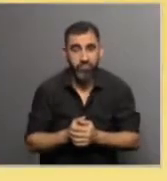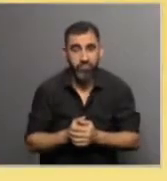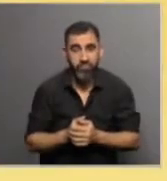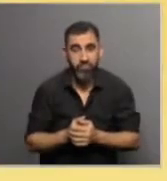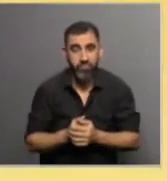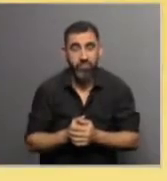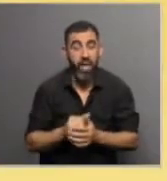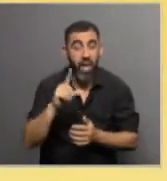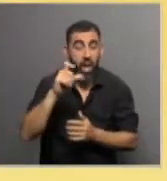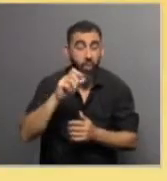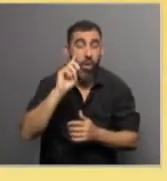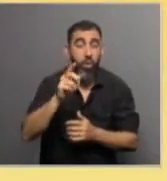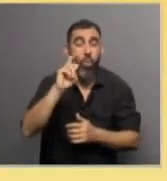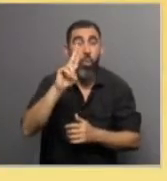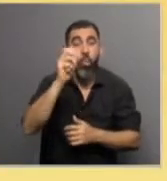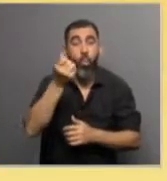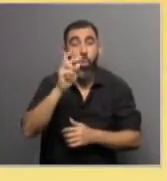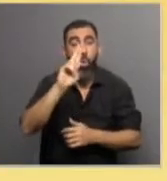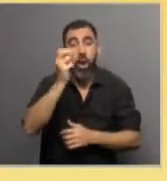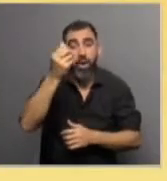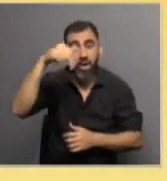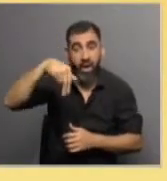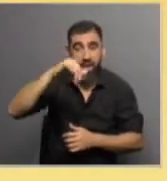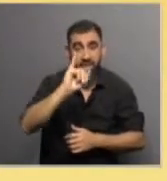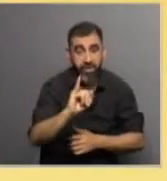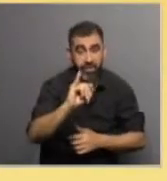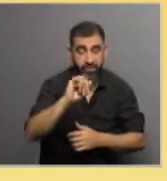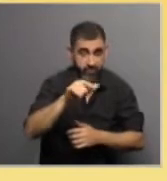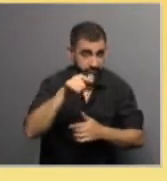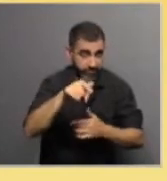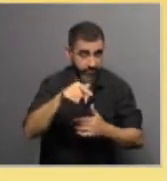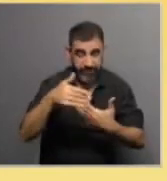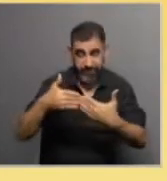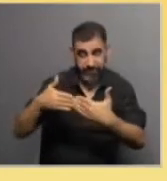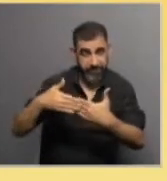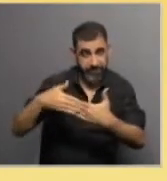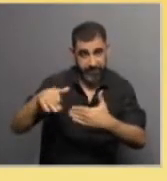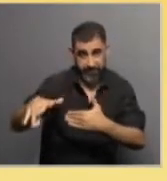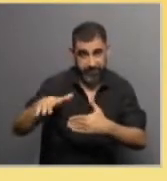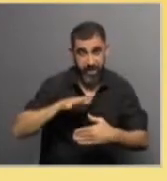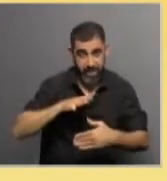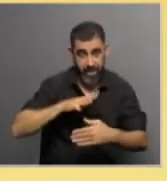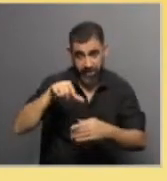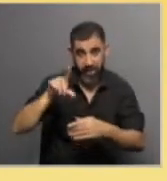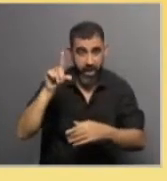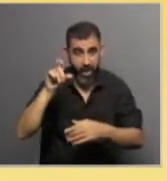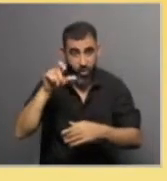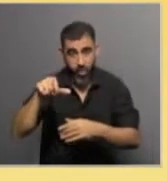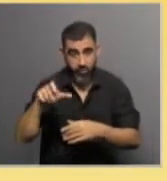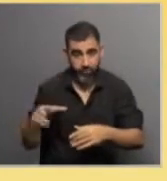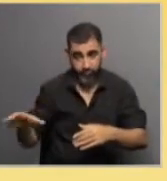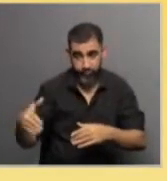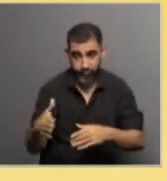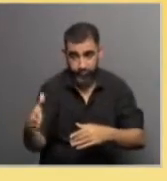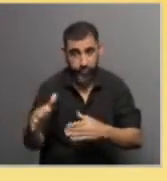el acuífero guaraní, digamos, que es la unidad geológica que contiene el agua, digamos,